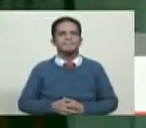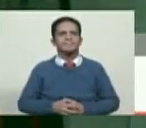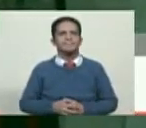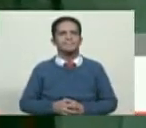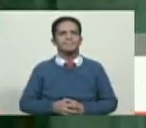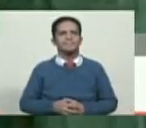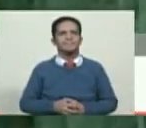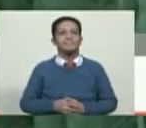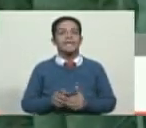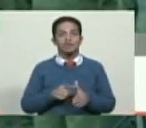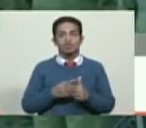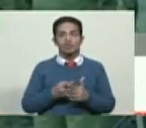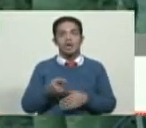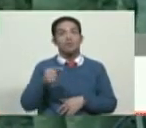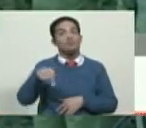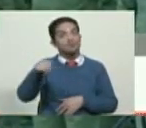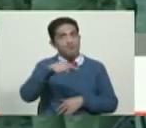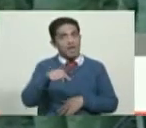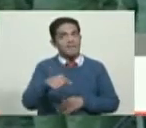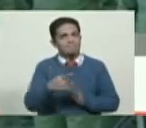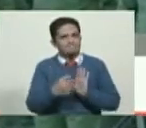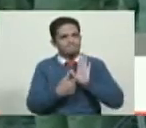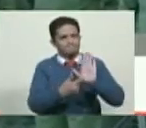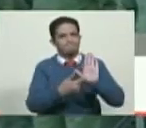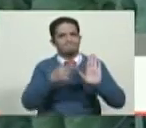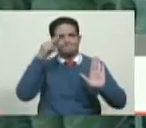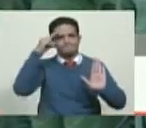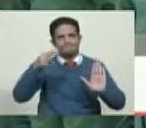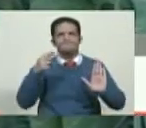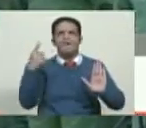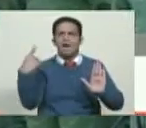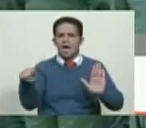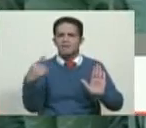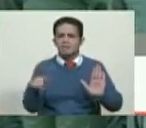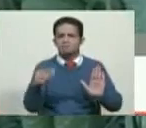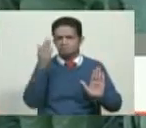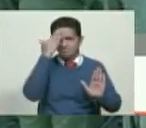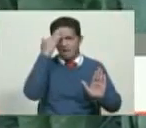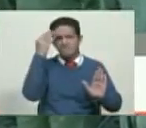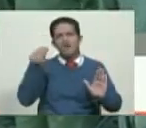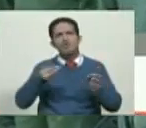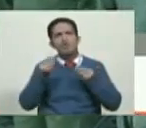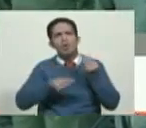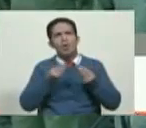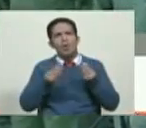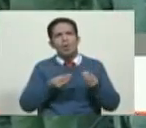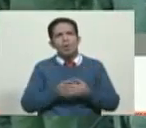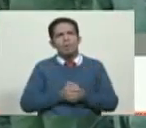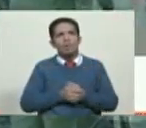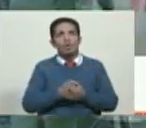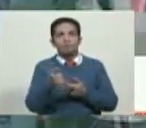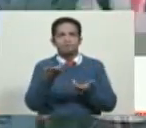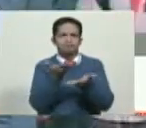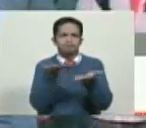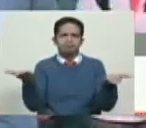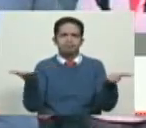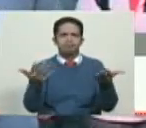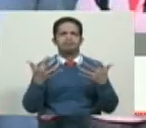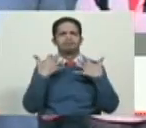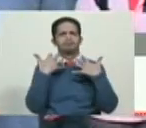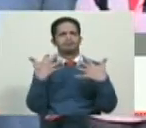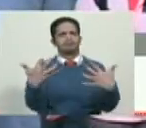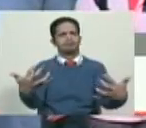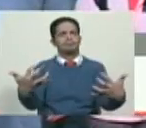Así que hagámonos respetar. Tenemos con qué, sabemos cómo. Y tenemos esta inmensa Fuerza Armada